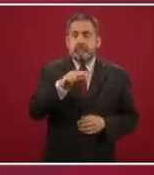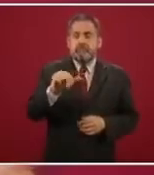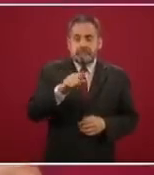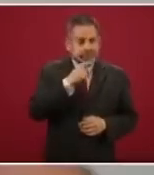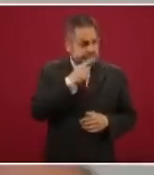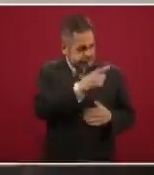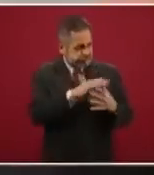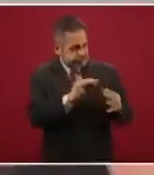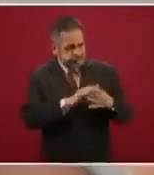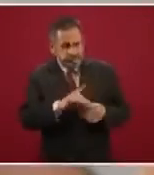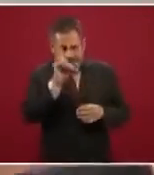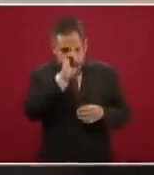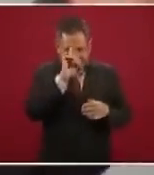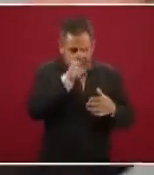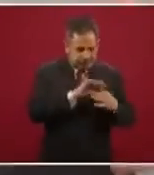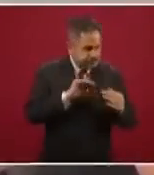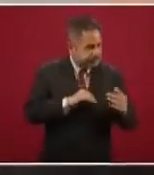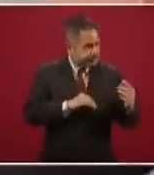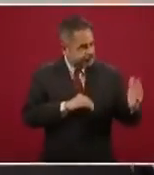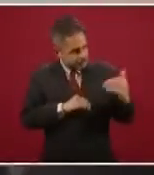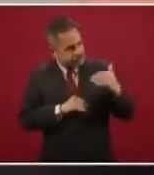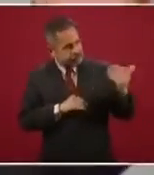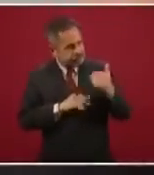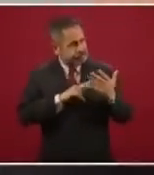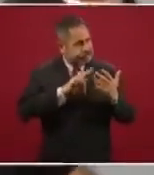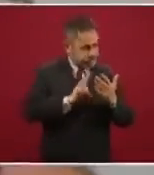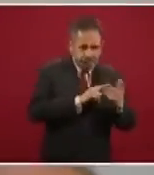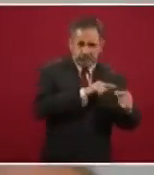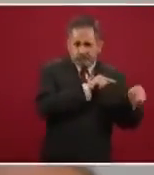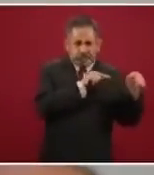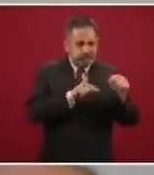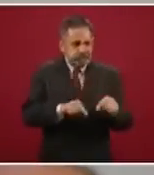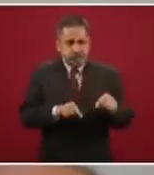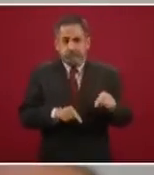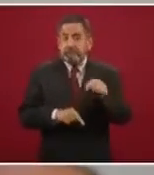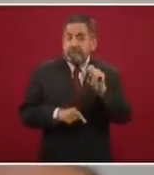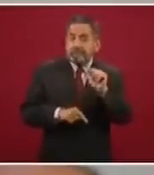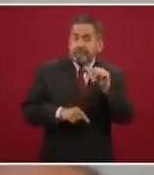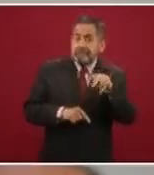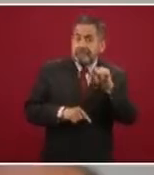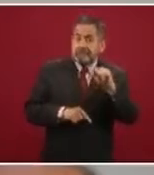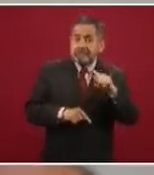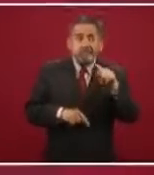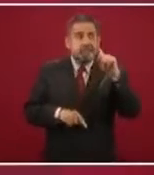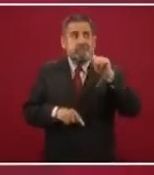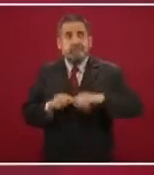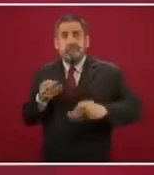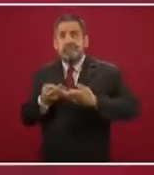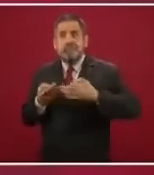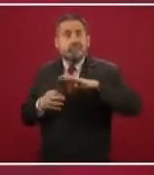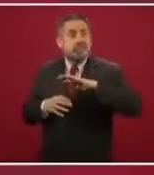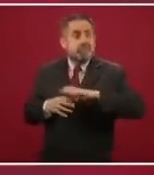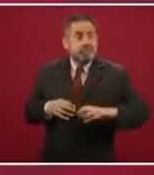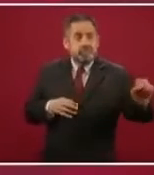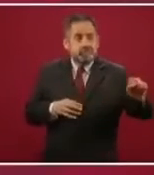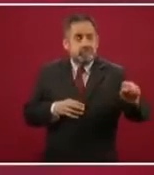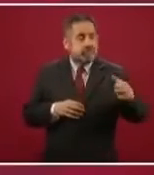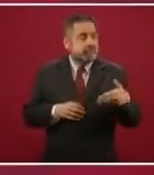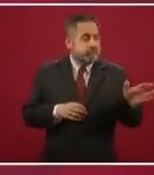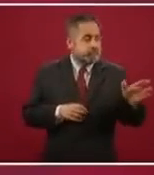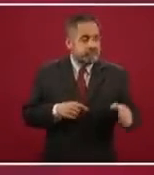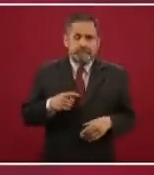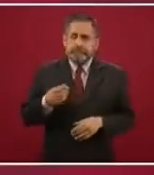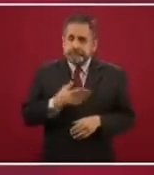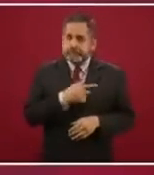el que le decía a Santana, venga, regrese, después de que nos habían quitado más de la mitad del territorio,